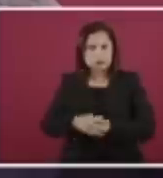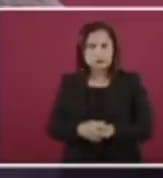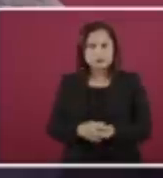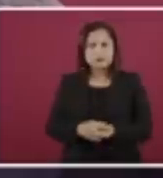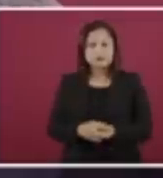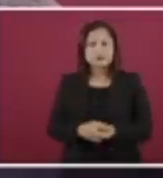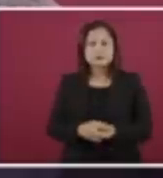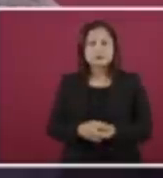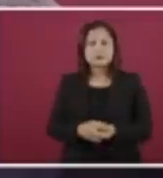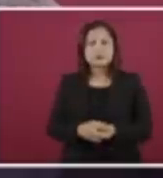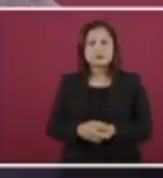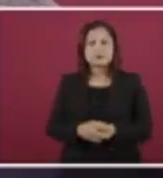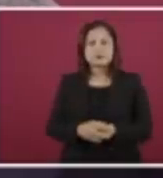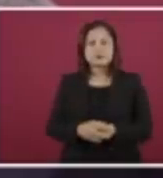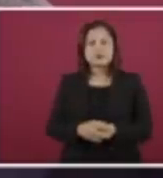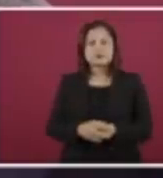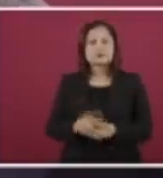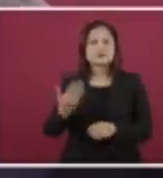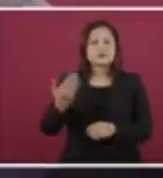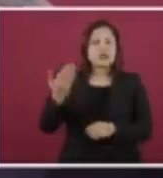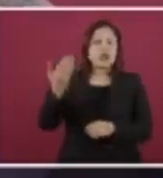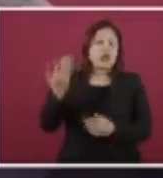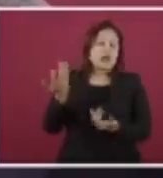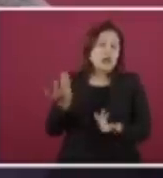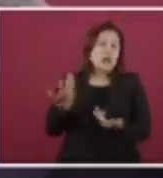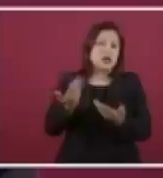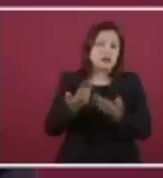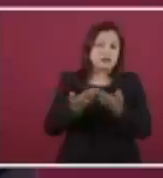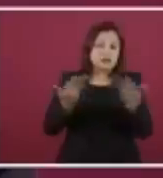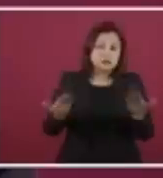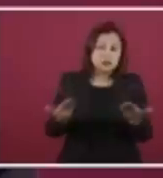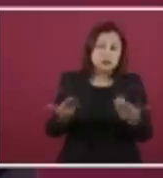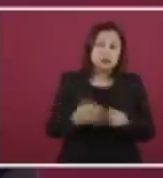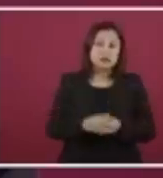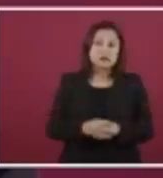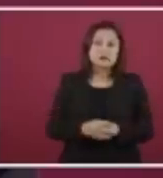se trata de un asunto